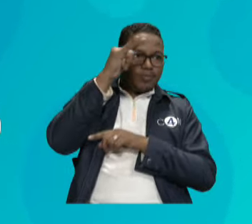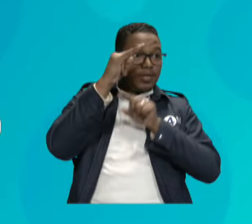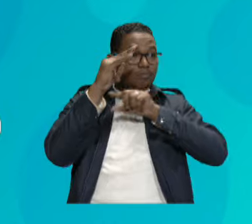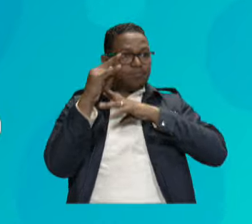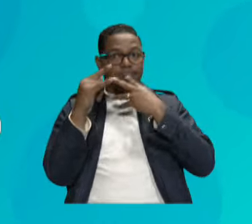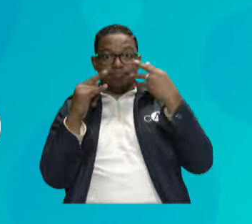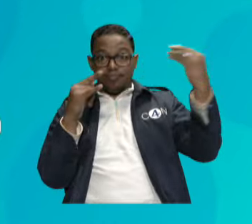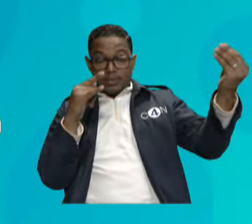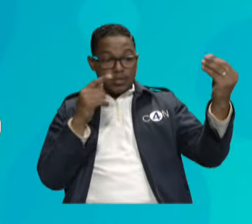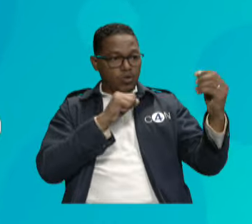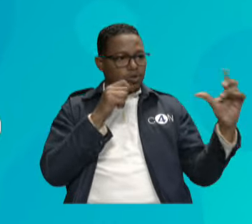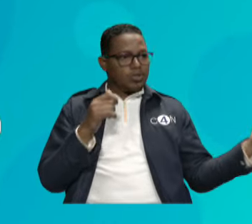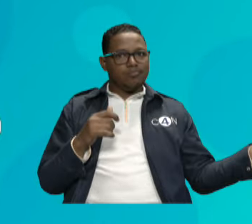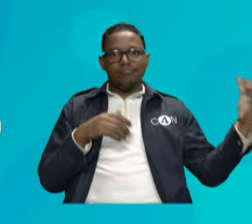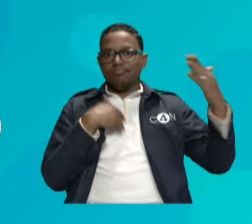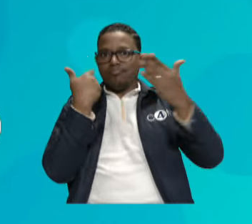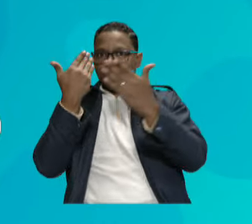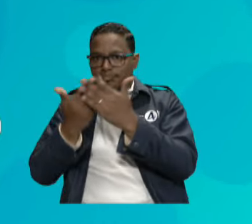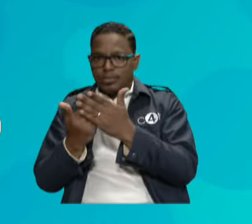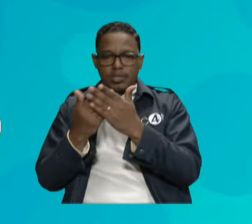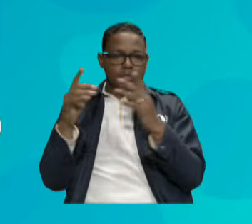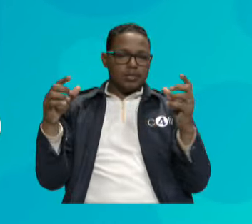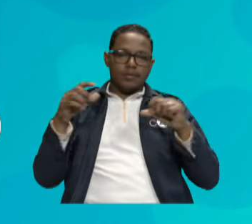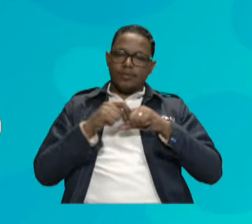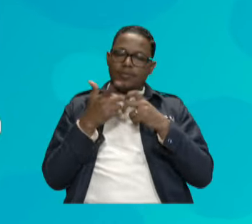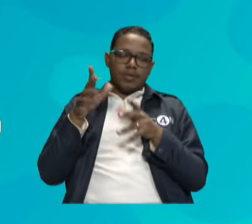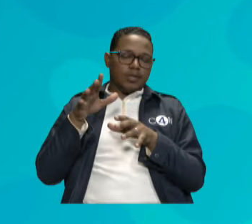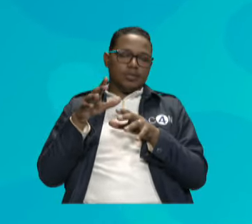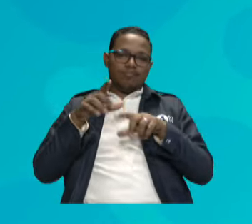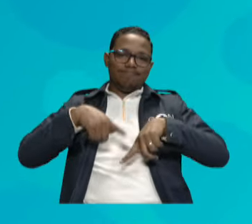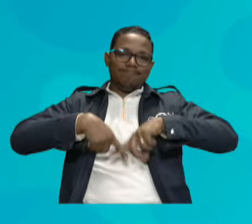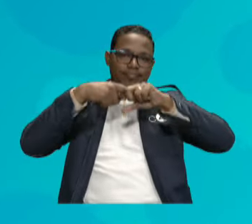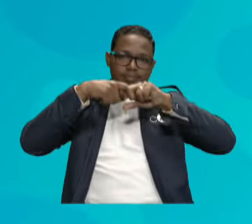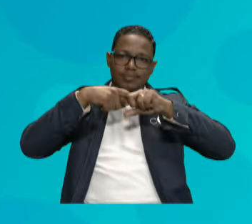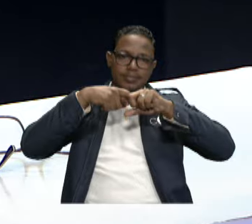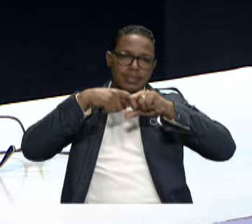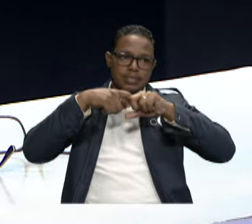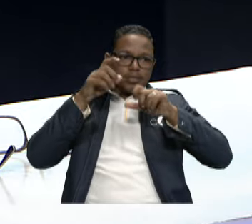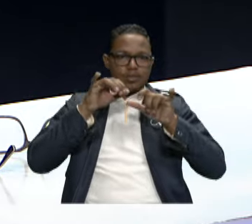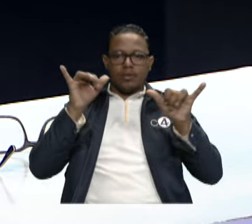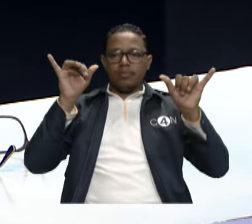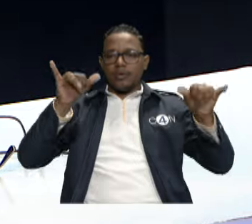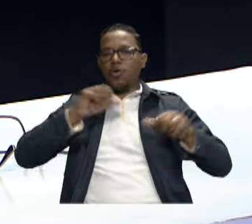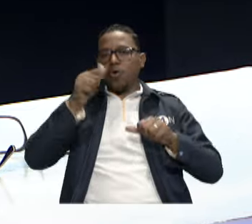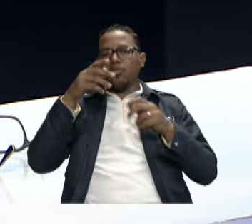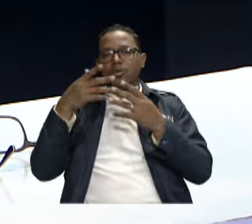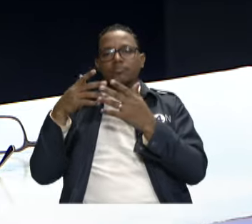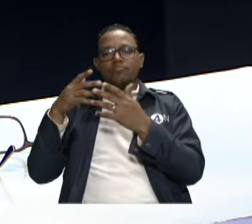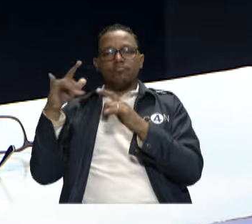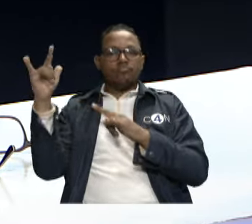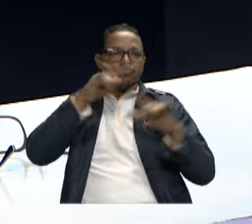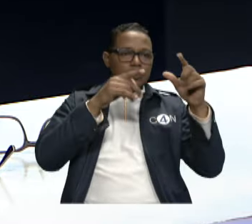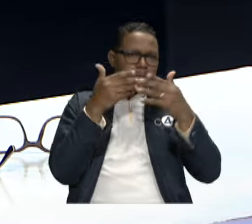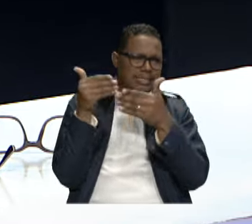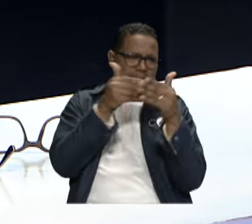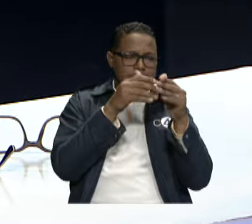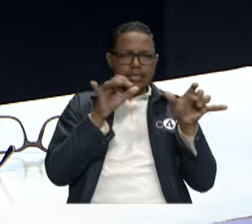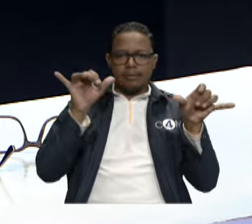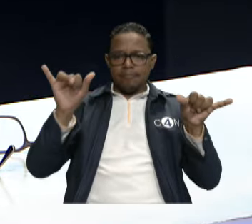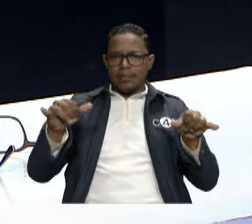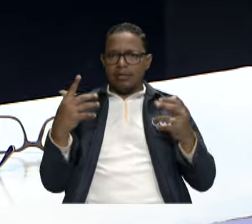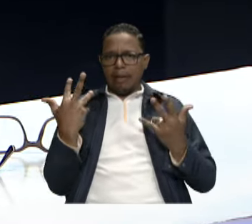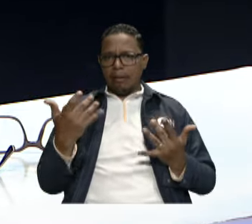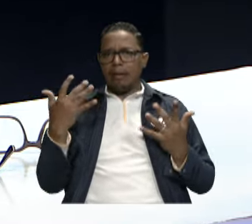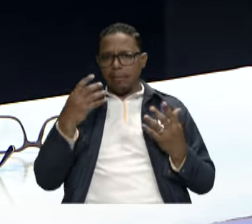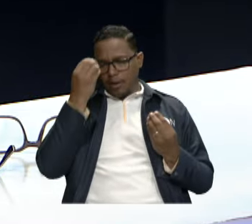y 3 de estos fueron desviados a otros aeropuertos cercanos. Así que ya ven ustedes cómo las calamidades del tiempo y, por supuesto, las inundaciones